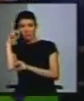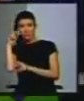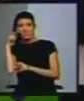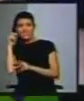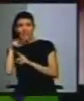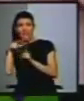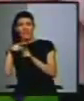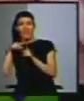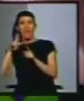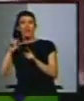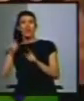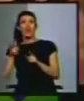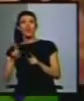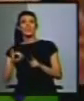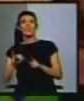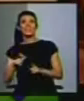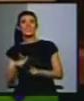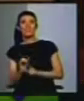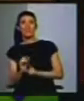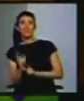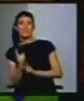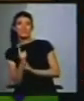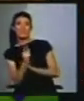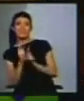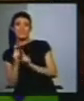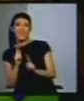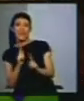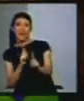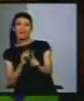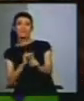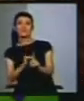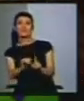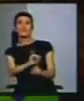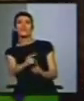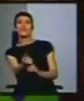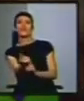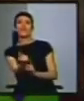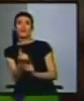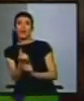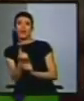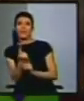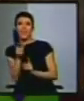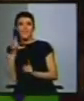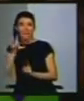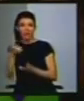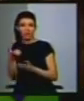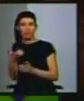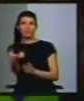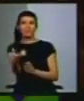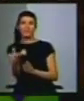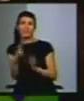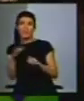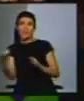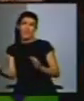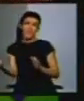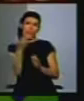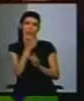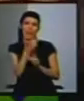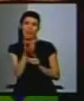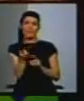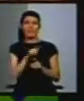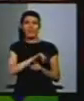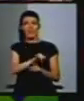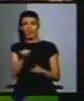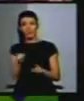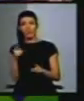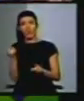se aleja de la pelea y luego regresa con el vaso en su mano, con el cual golpea al joven que luego es atacado por el